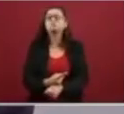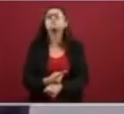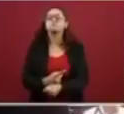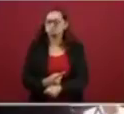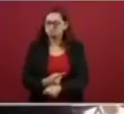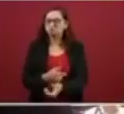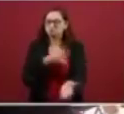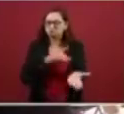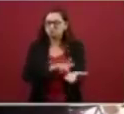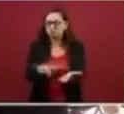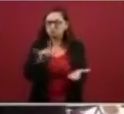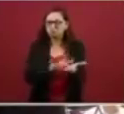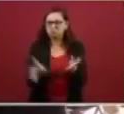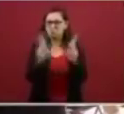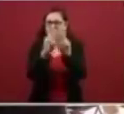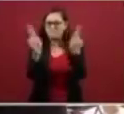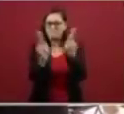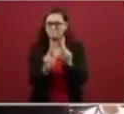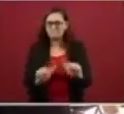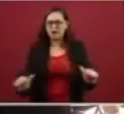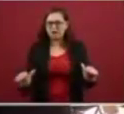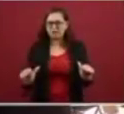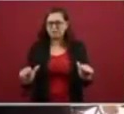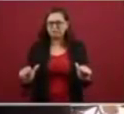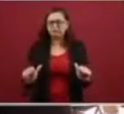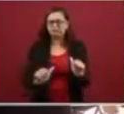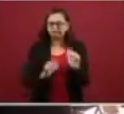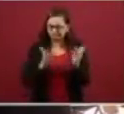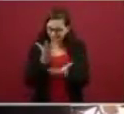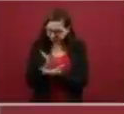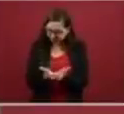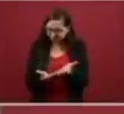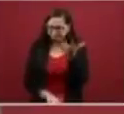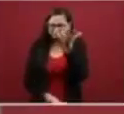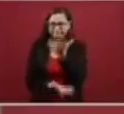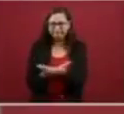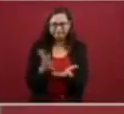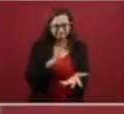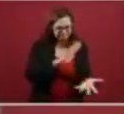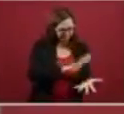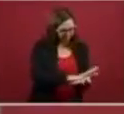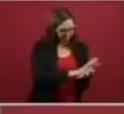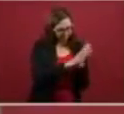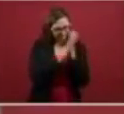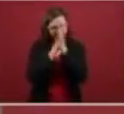pacifistas y transformadores al mismo tiempo.